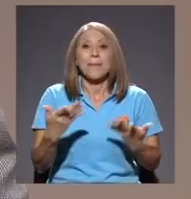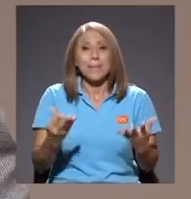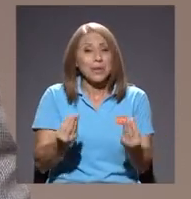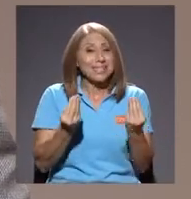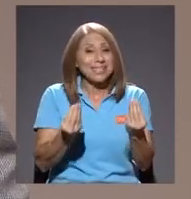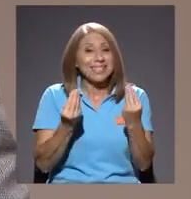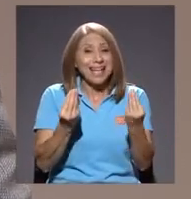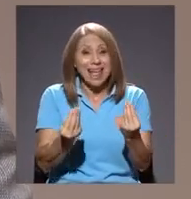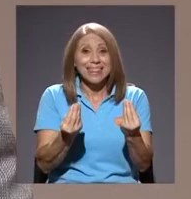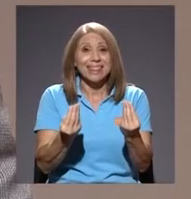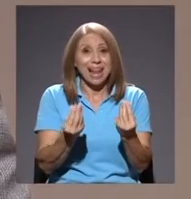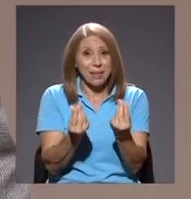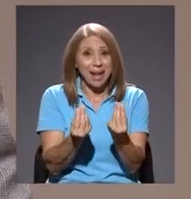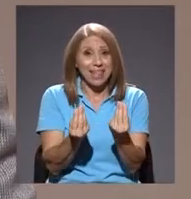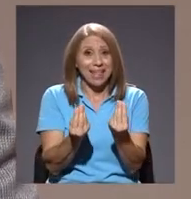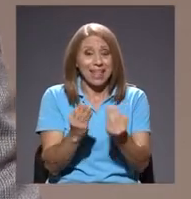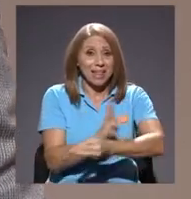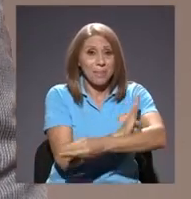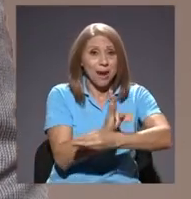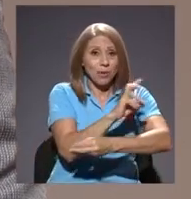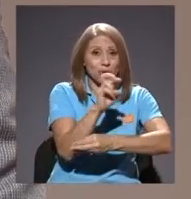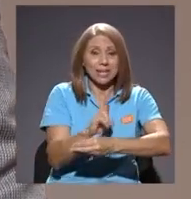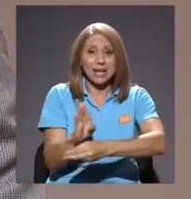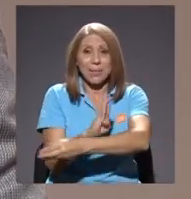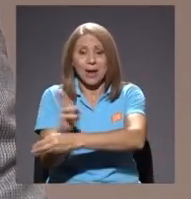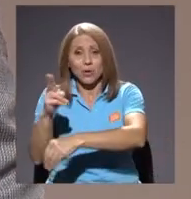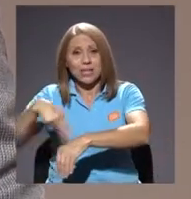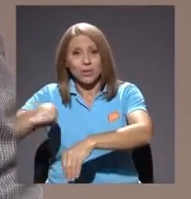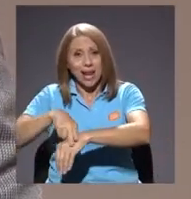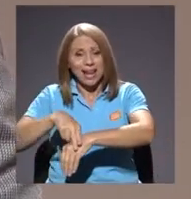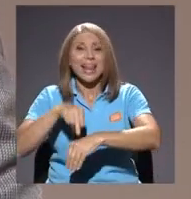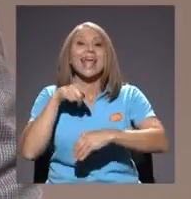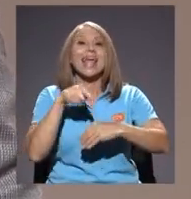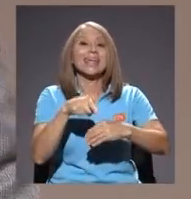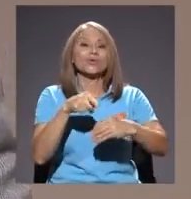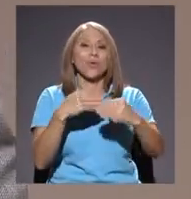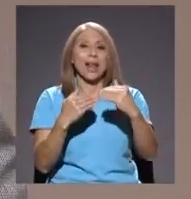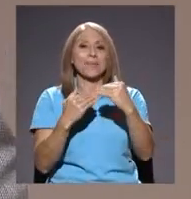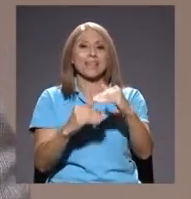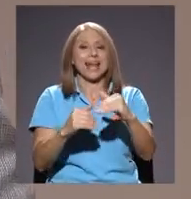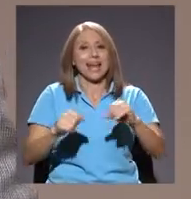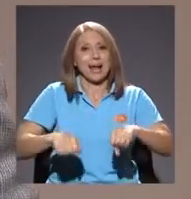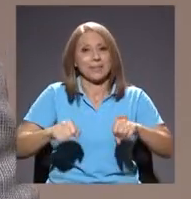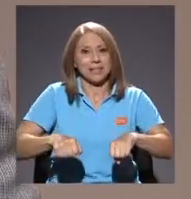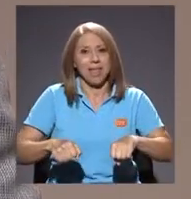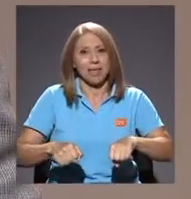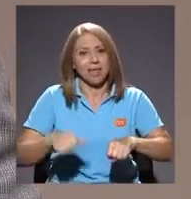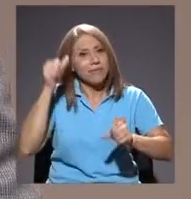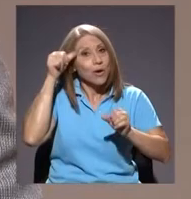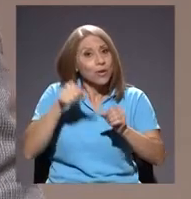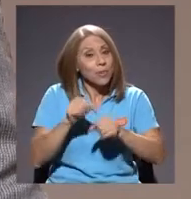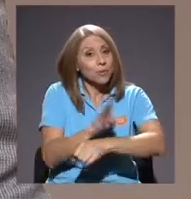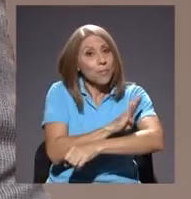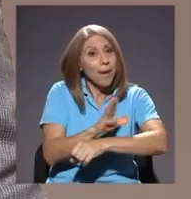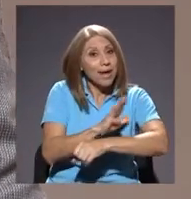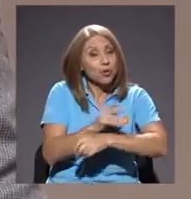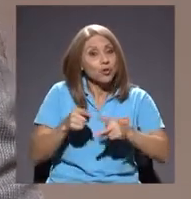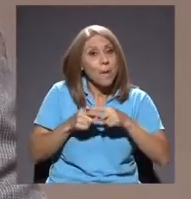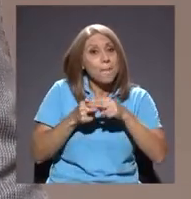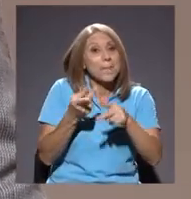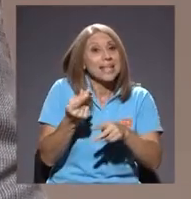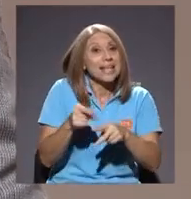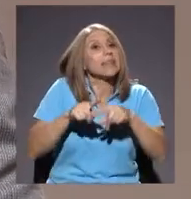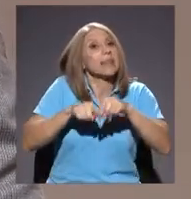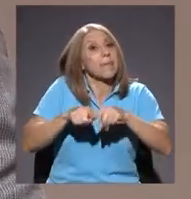el banco nacional que eso va a limitar la capacidad con el cordero de que los bancos prestan en función del patrimonio que tienen